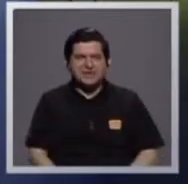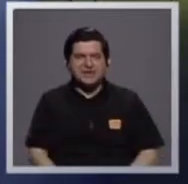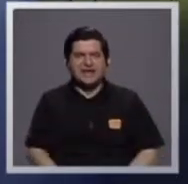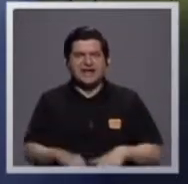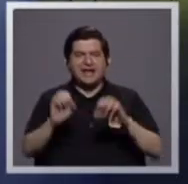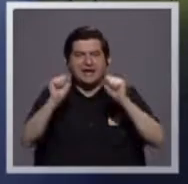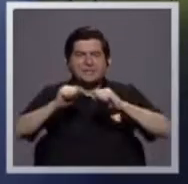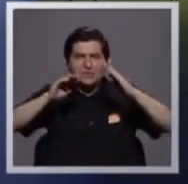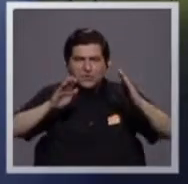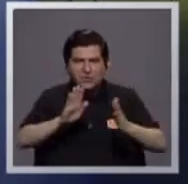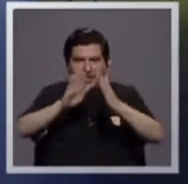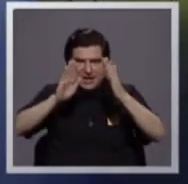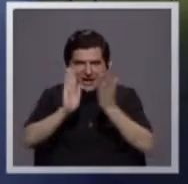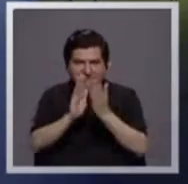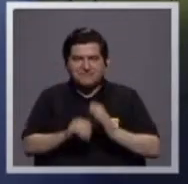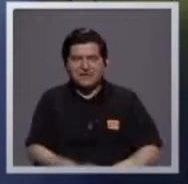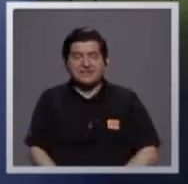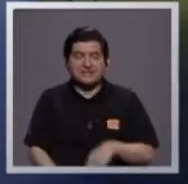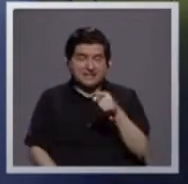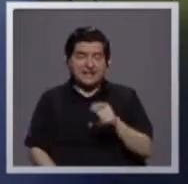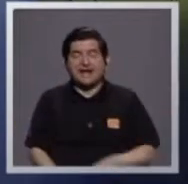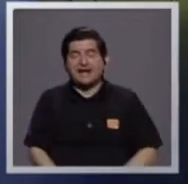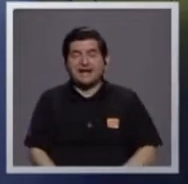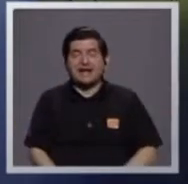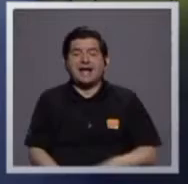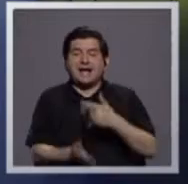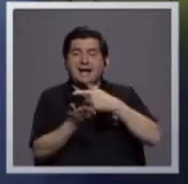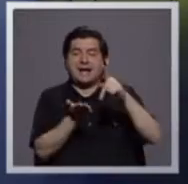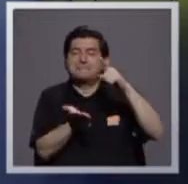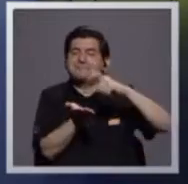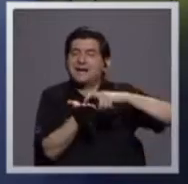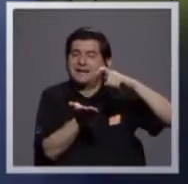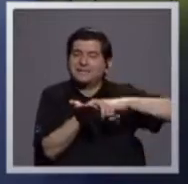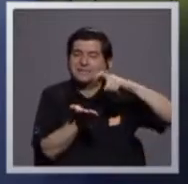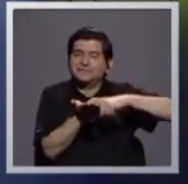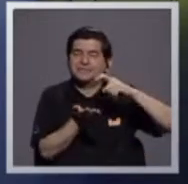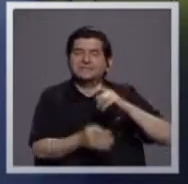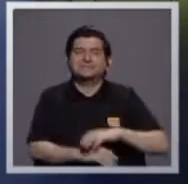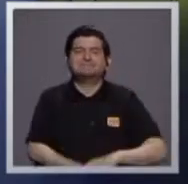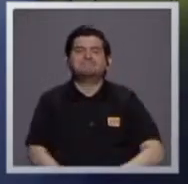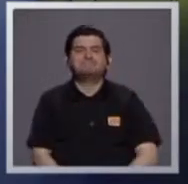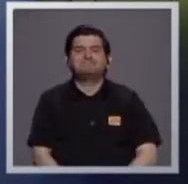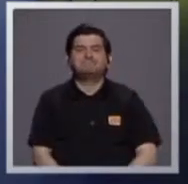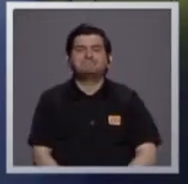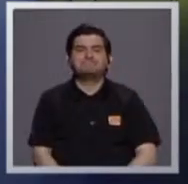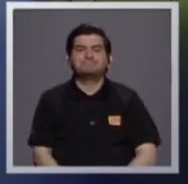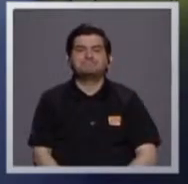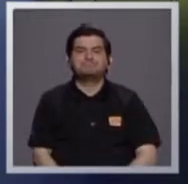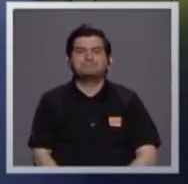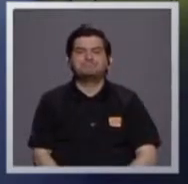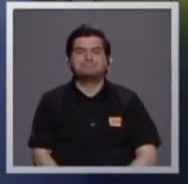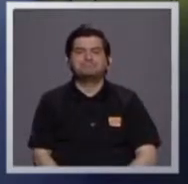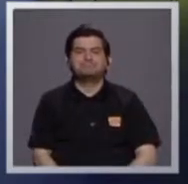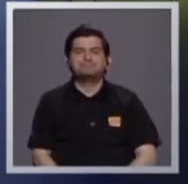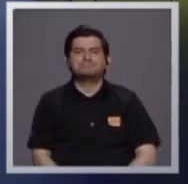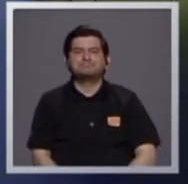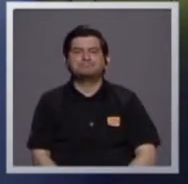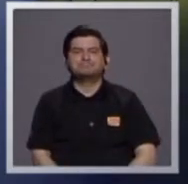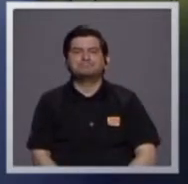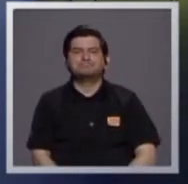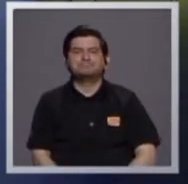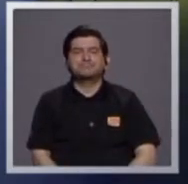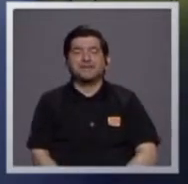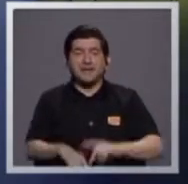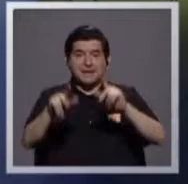hacer frente a las cuentas, o sea, pagar las deudas. Y para aquellos que